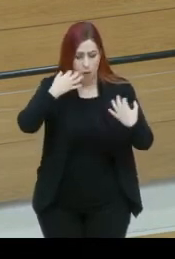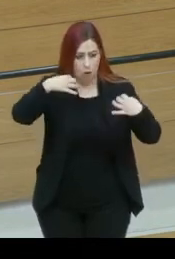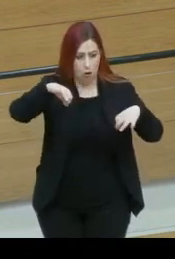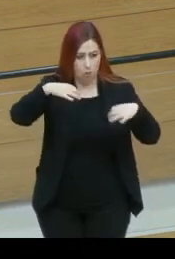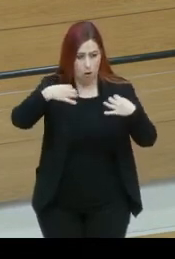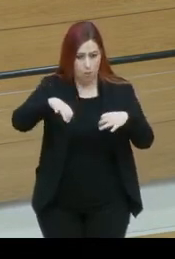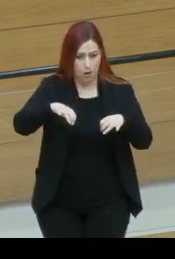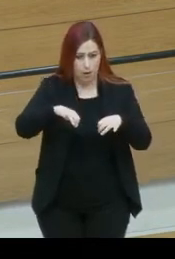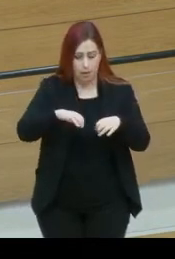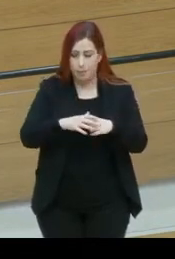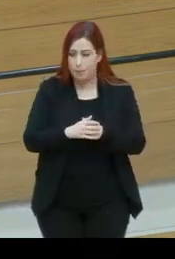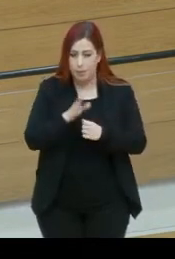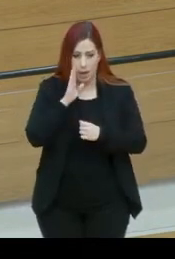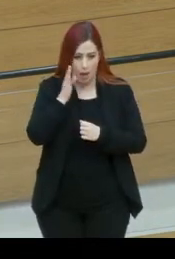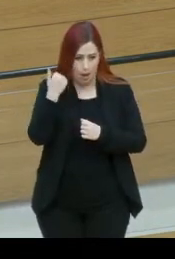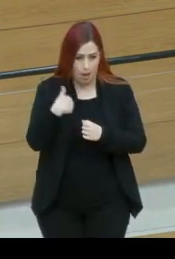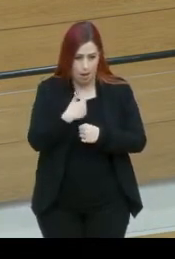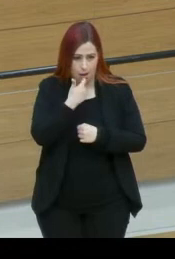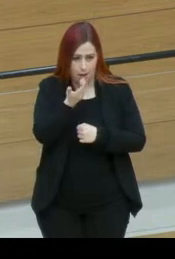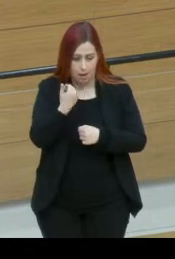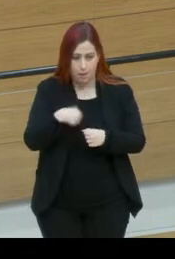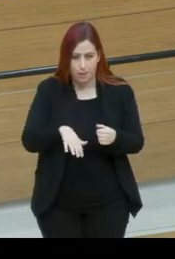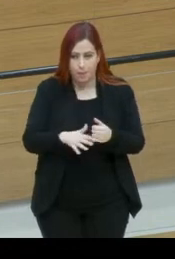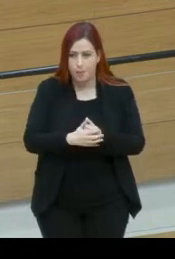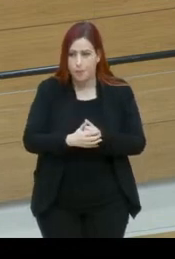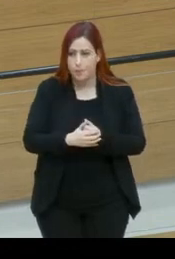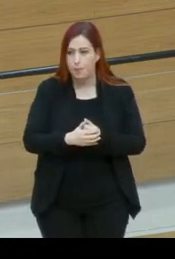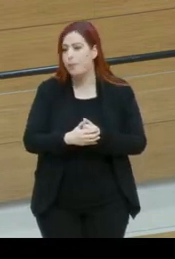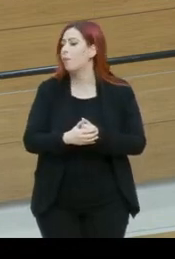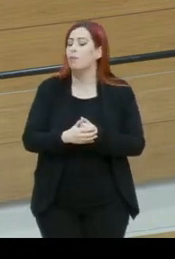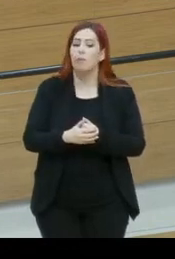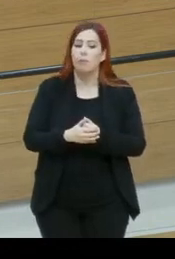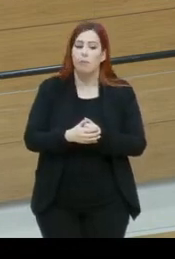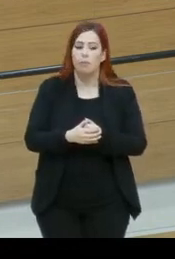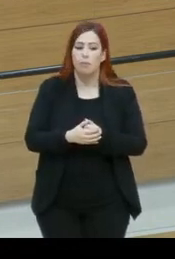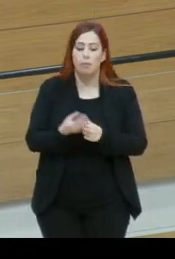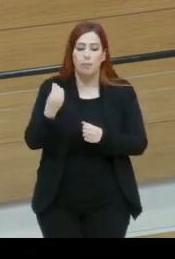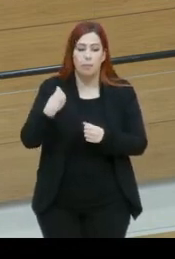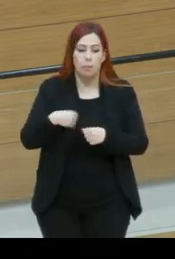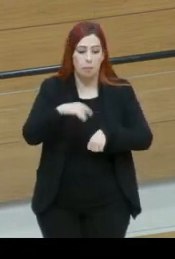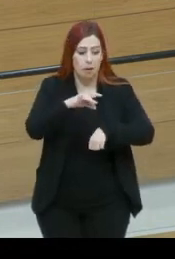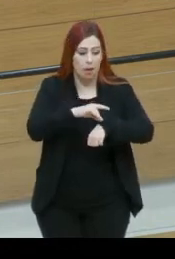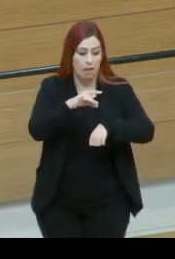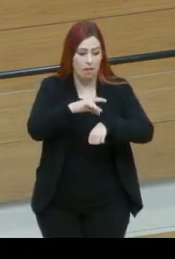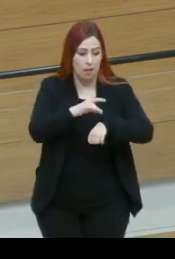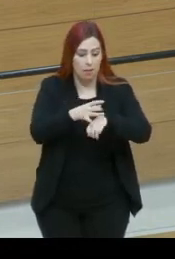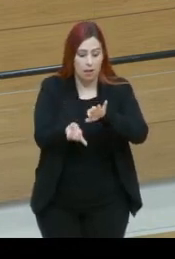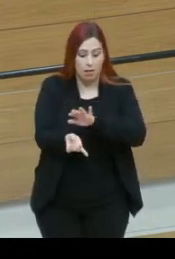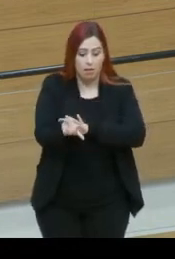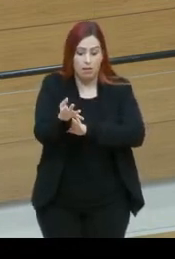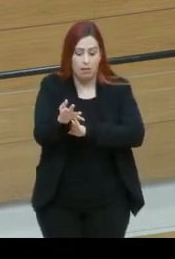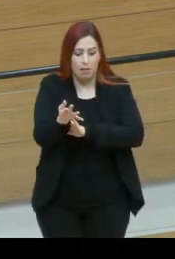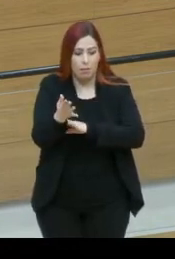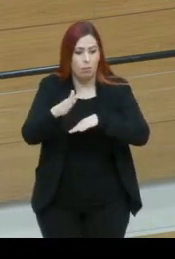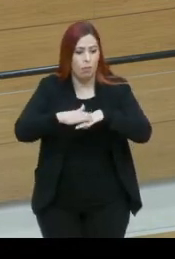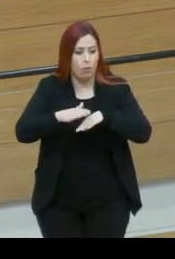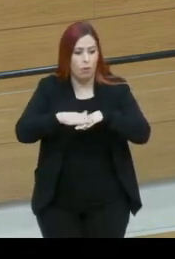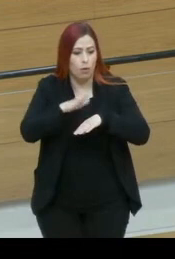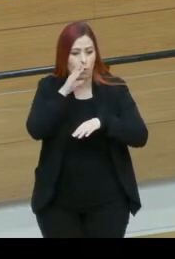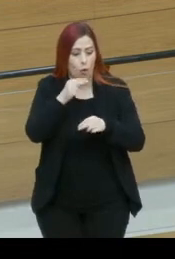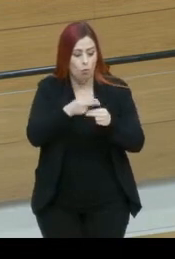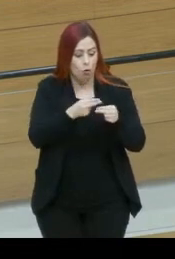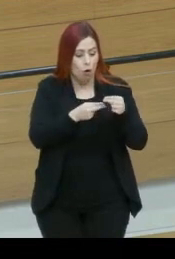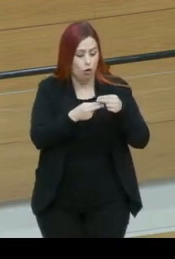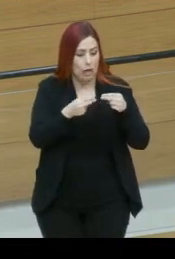como he comentado anteriormente, el origen de esta enfermedad proviene de una proteína,